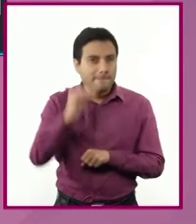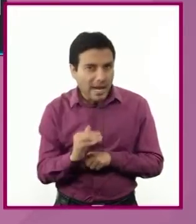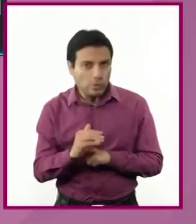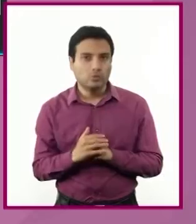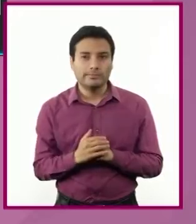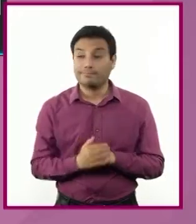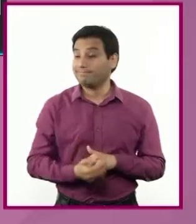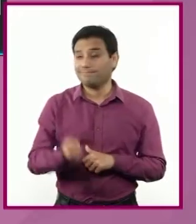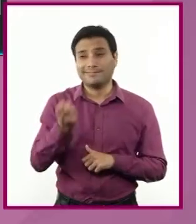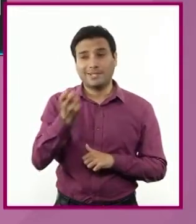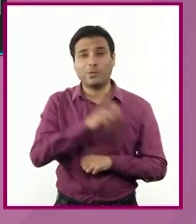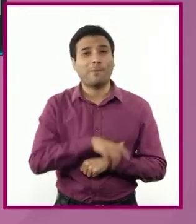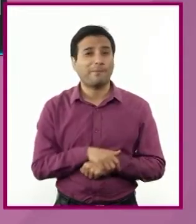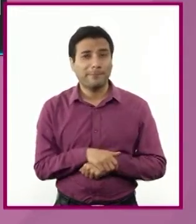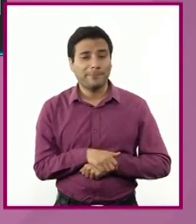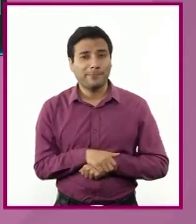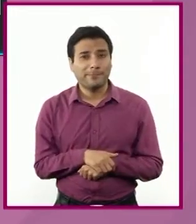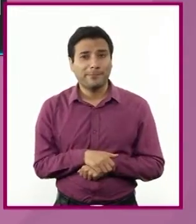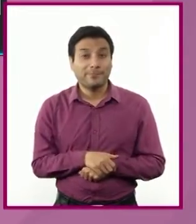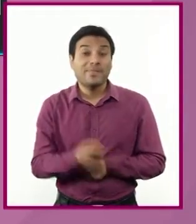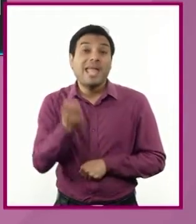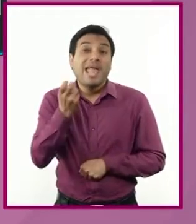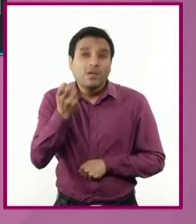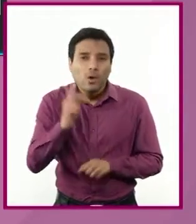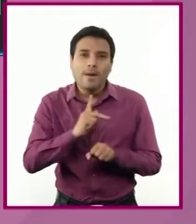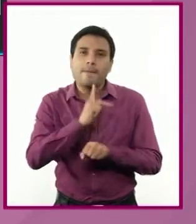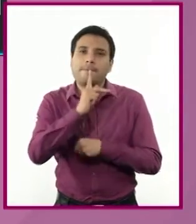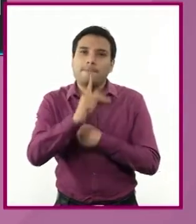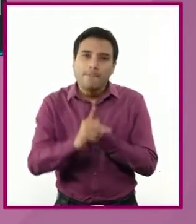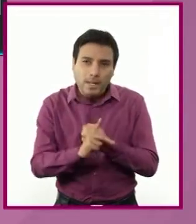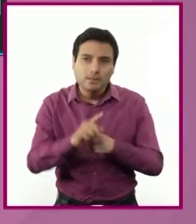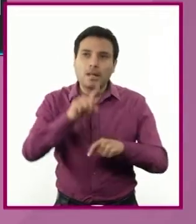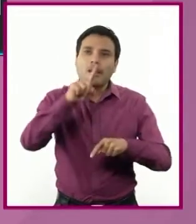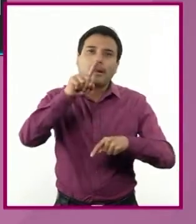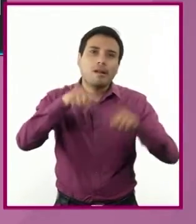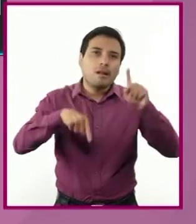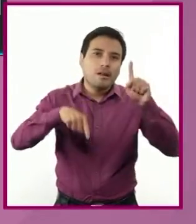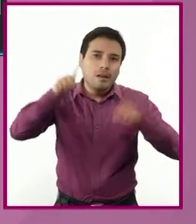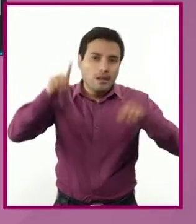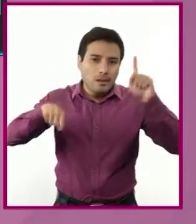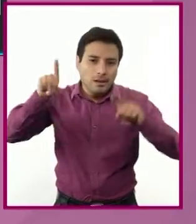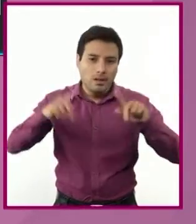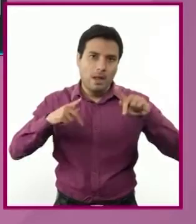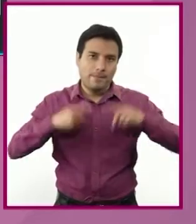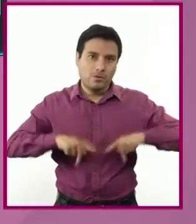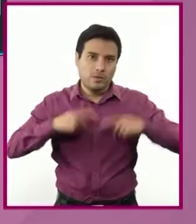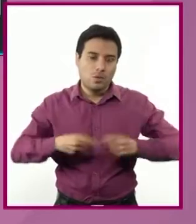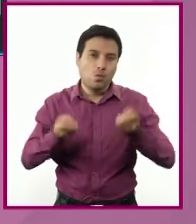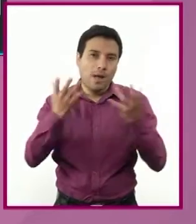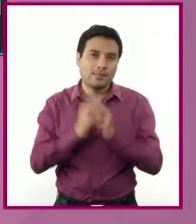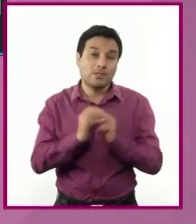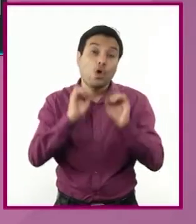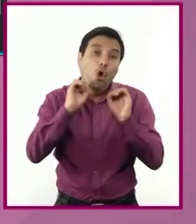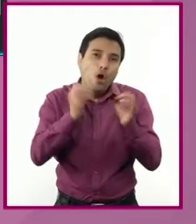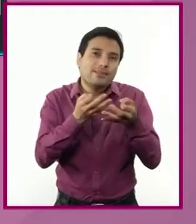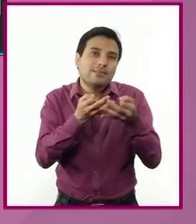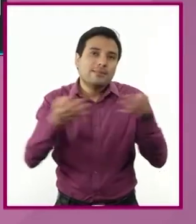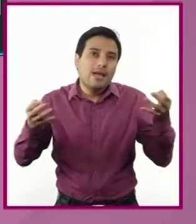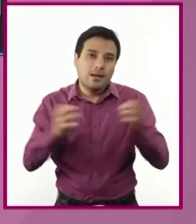es. Este indicador varía de un país a otro por el número de personas o por la extensión del